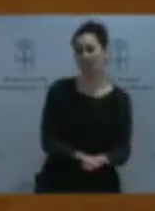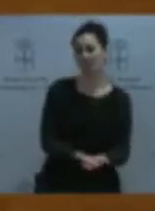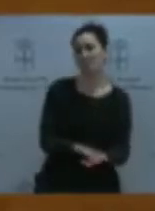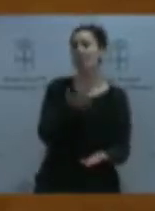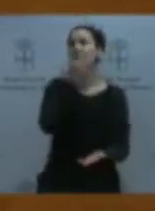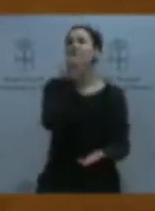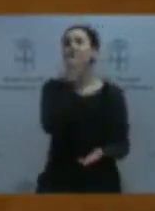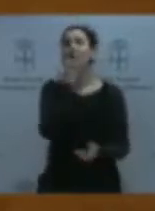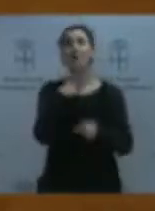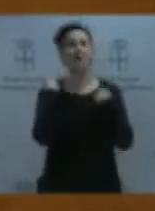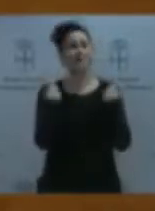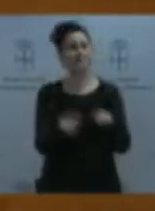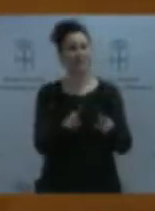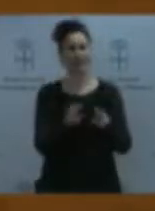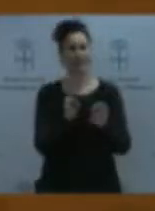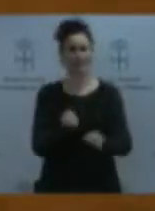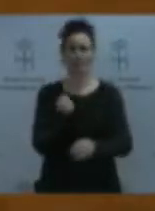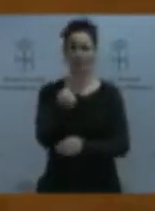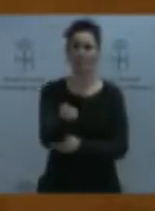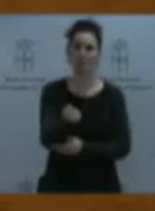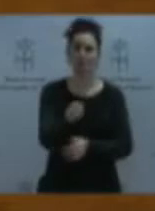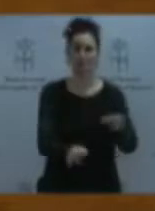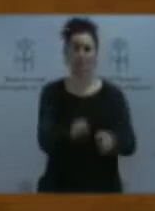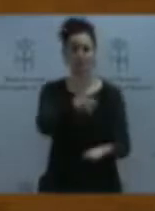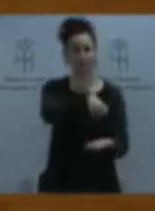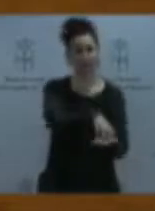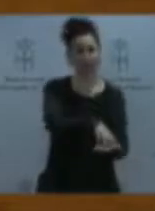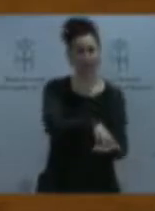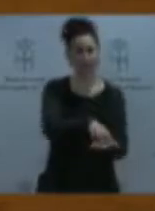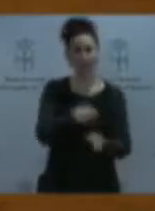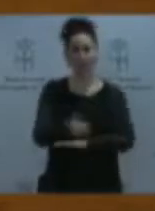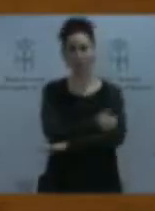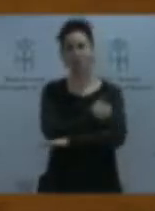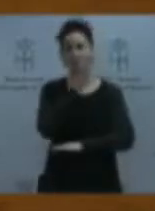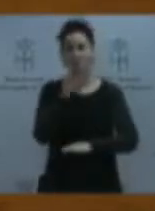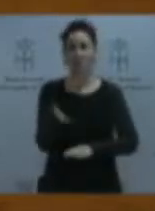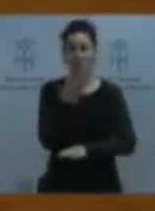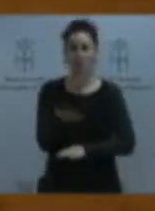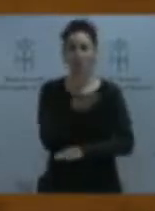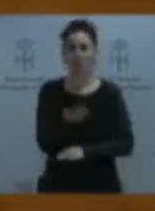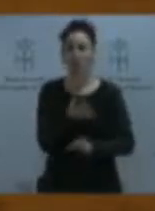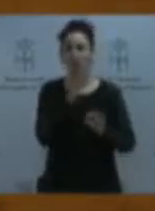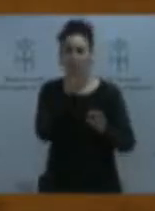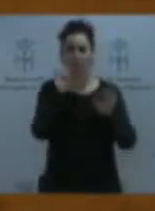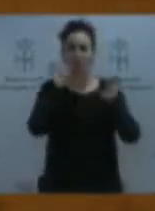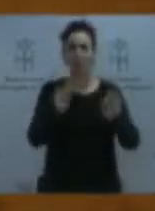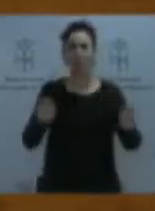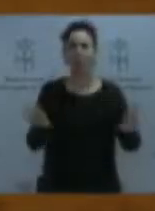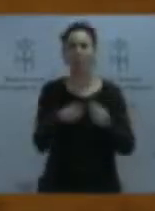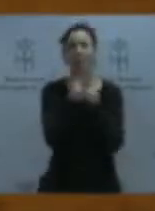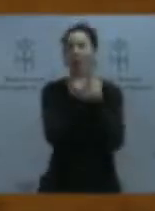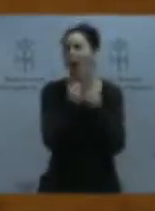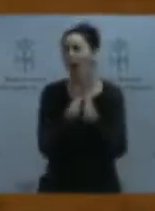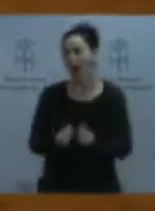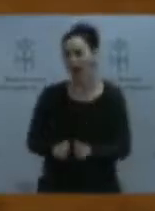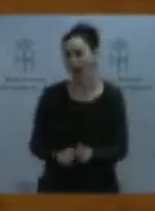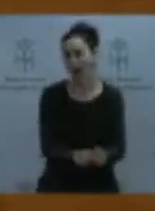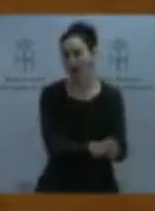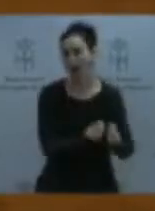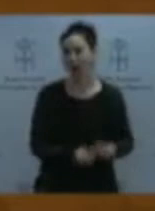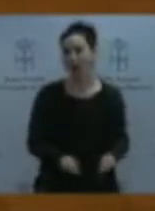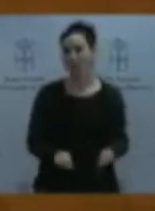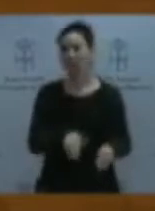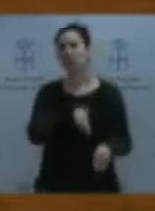y tribunales que periódicamente lo necesitan en épocas excepcionales o por aglomeración de acción de alguna concreta especialidad litigiosa. Esto suena